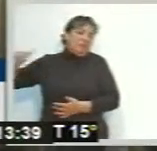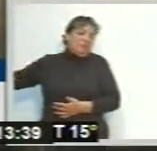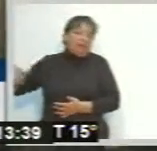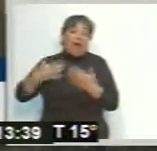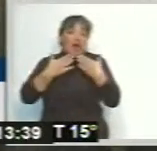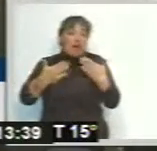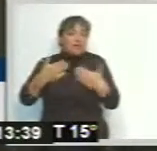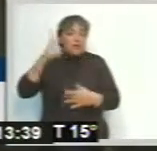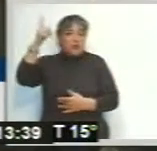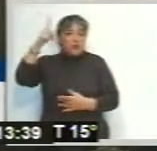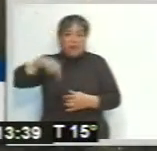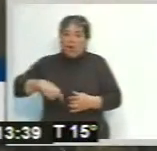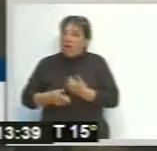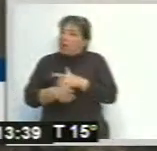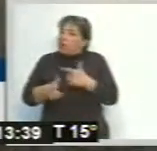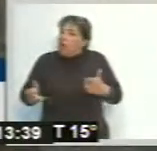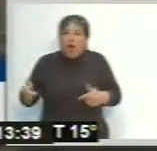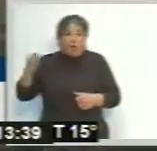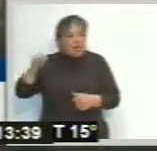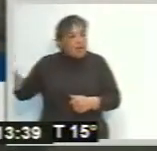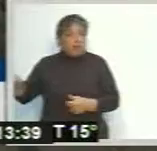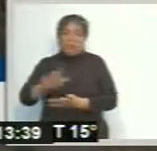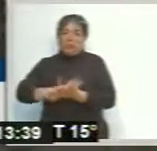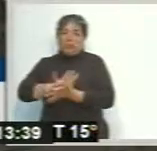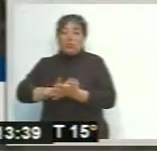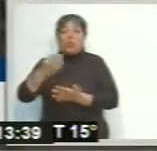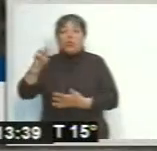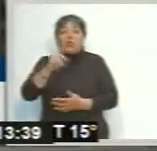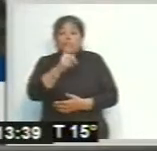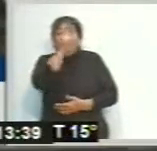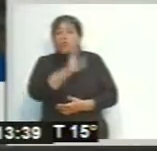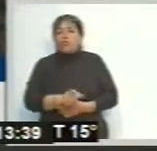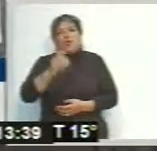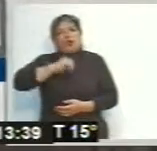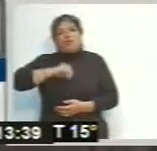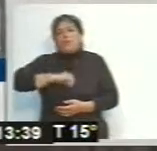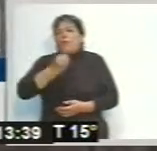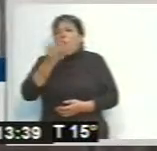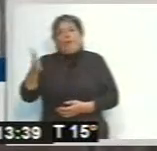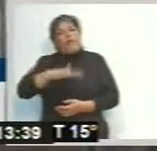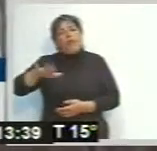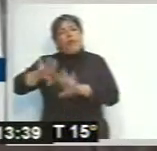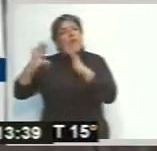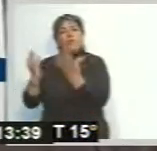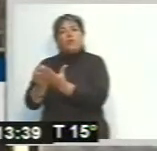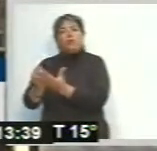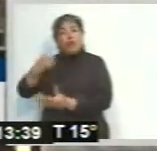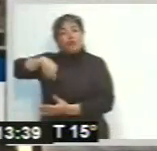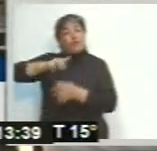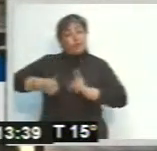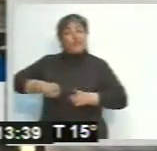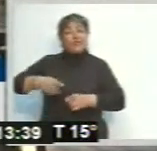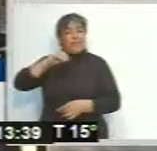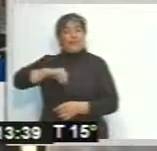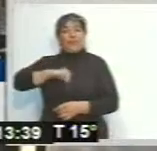adiós no lo estamos viviendo en carne propia pero si hay una persona que sufre en cualquier parte del mundo sufrimos también nosotros eso es